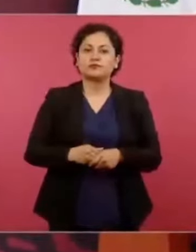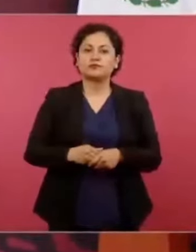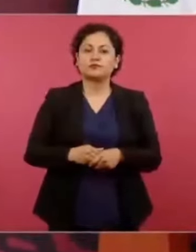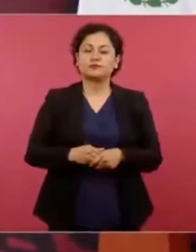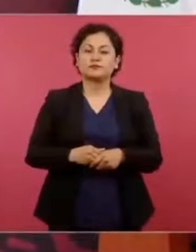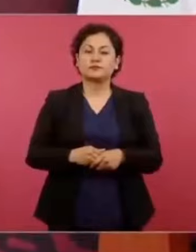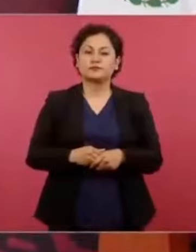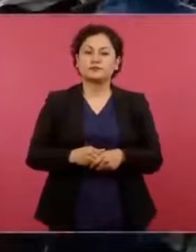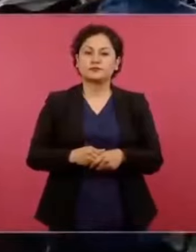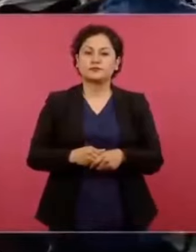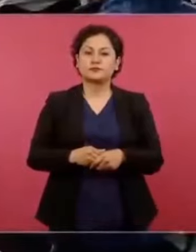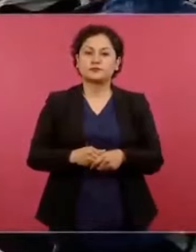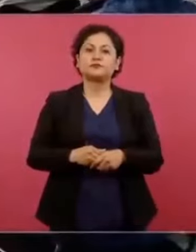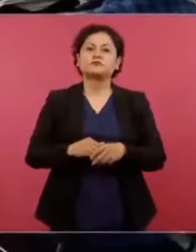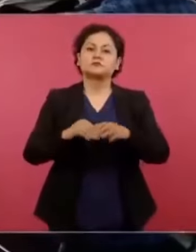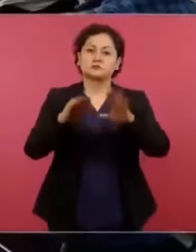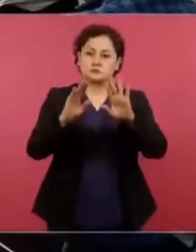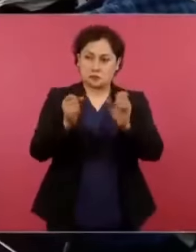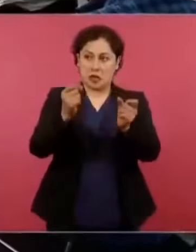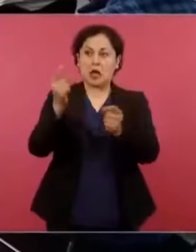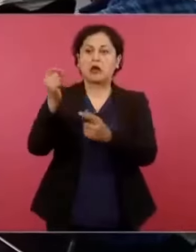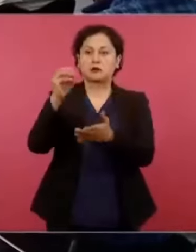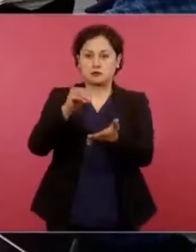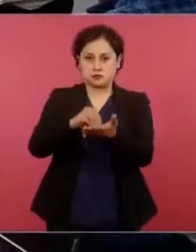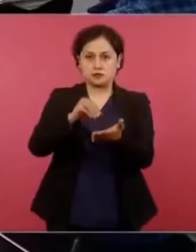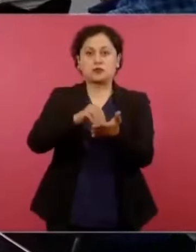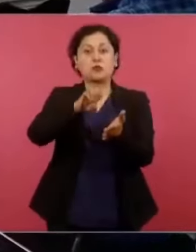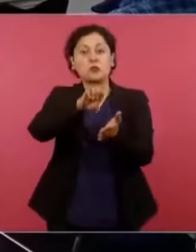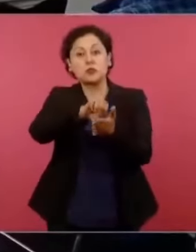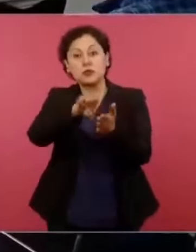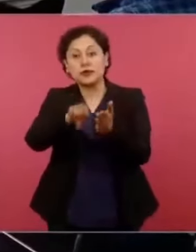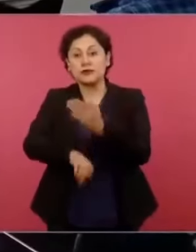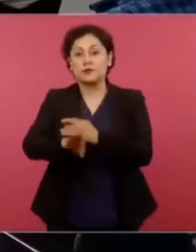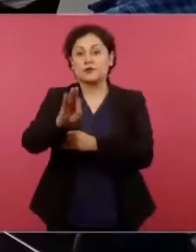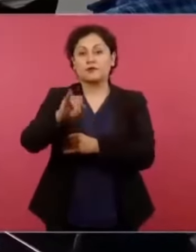Y los que todavía están, el Fisgón,